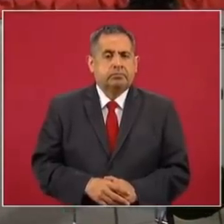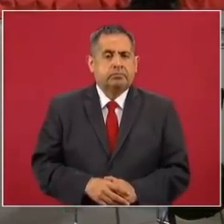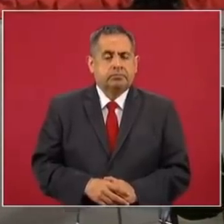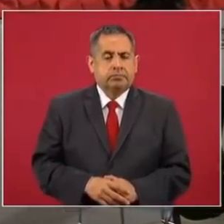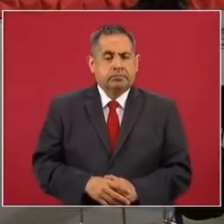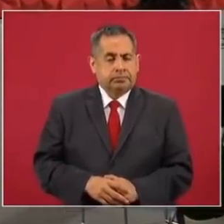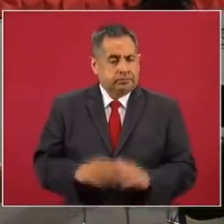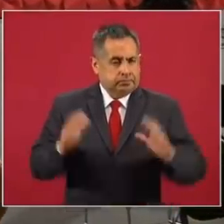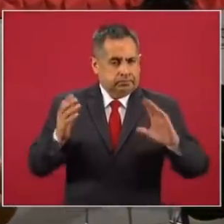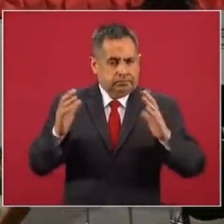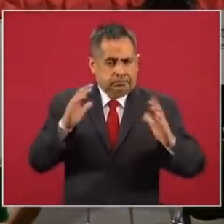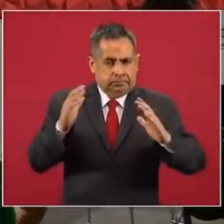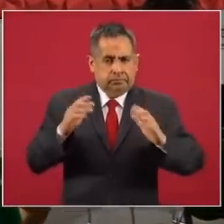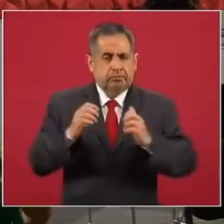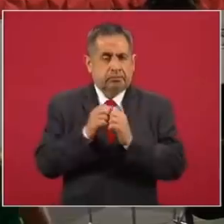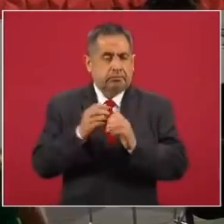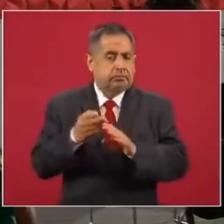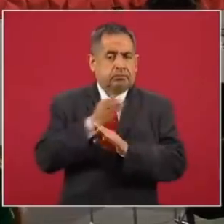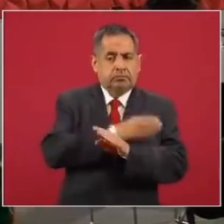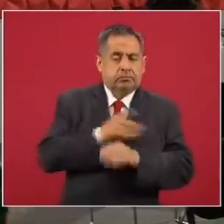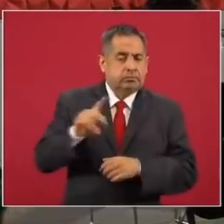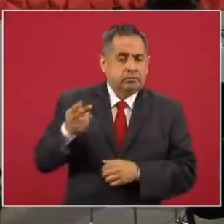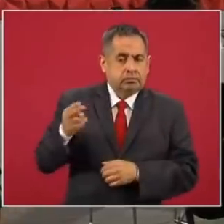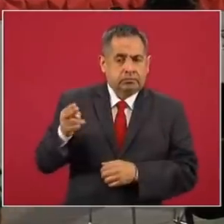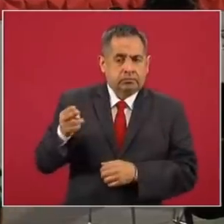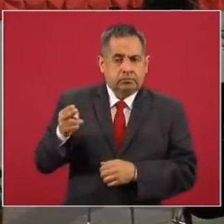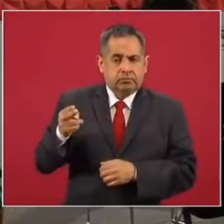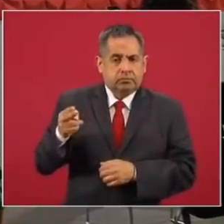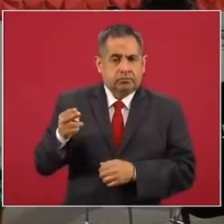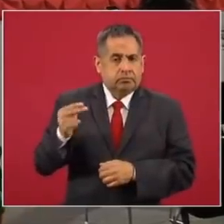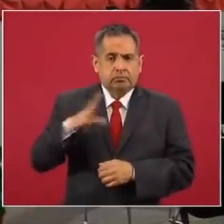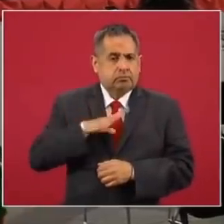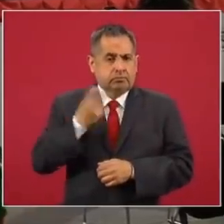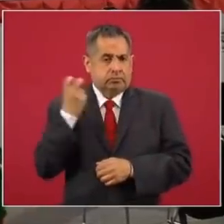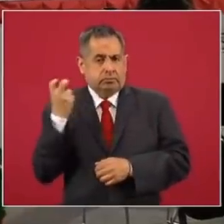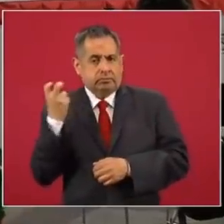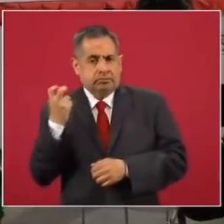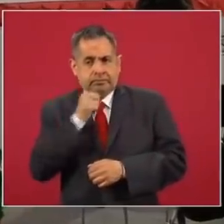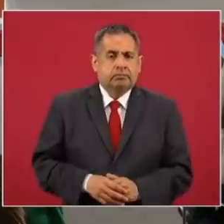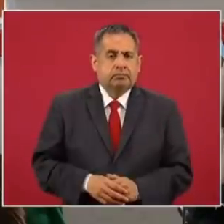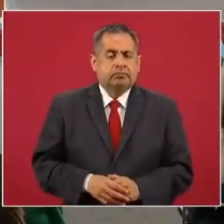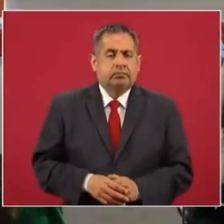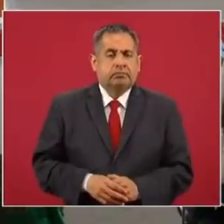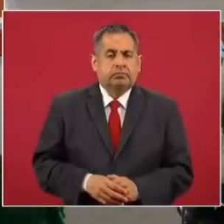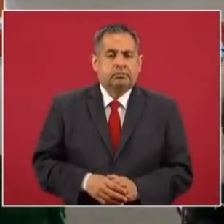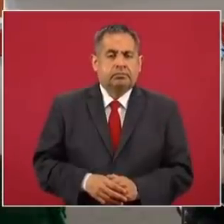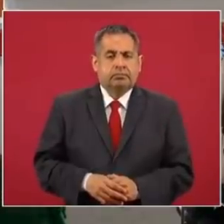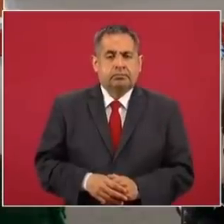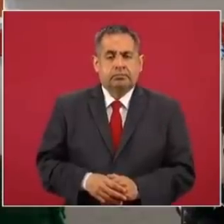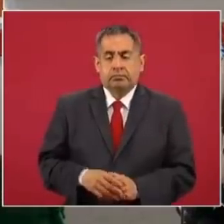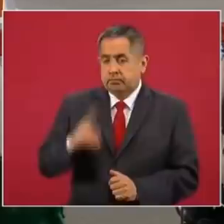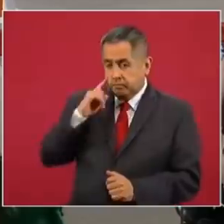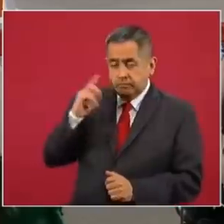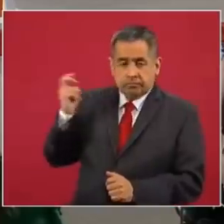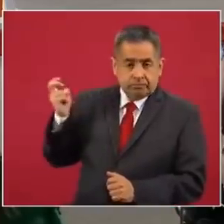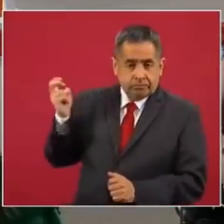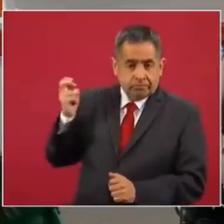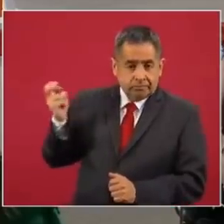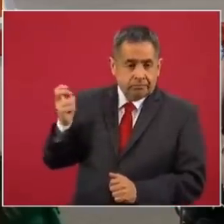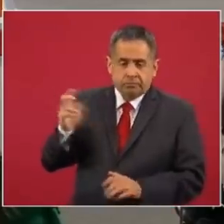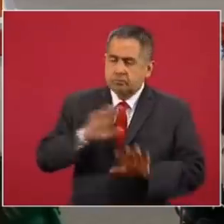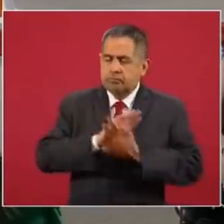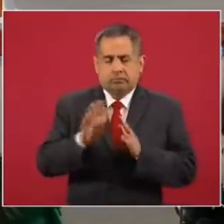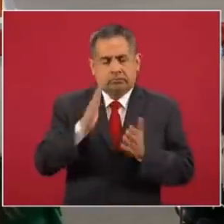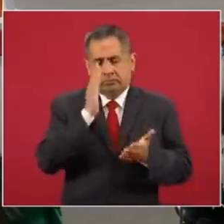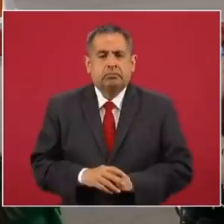Si lo comparamos con noviembre, no existe este fenómeno. Entonces, esto es lo que queremos